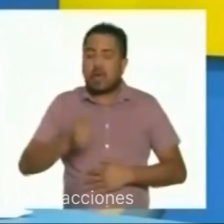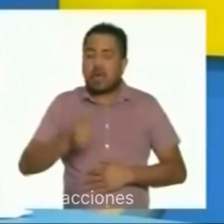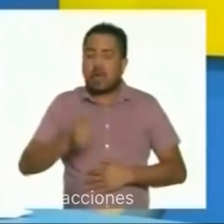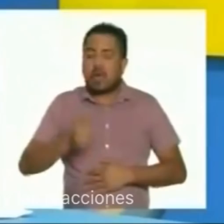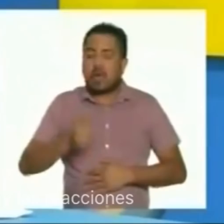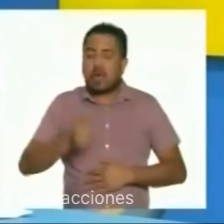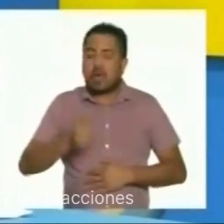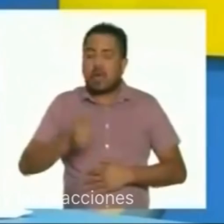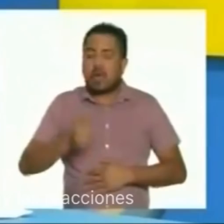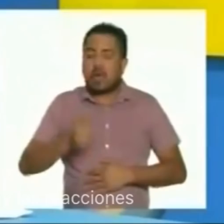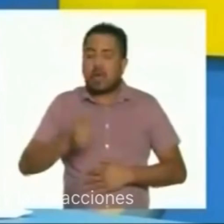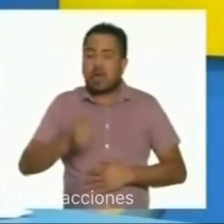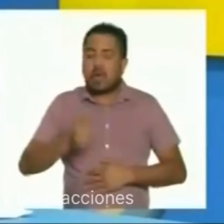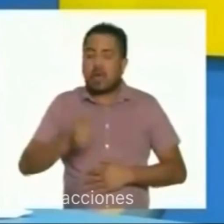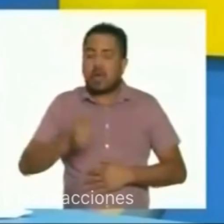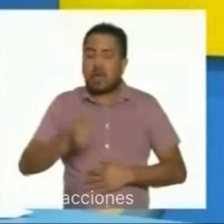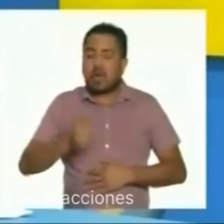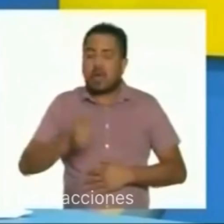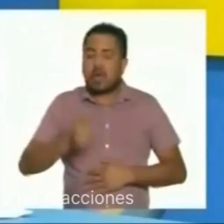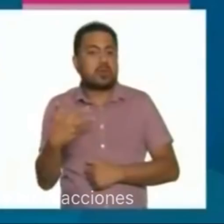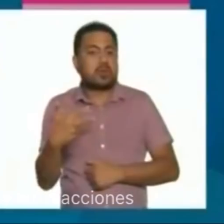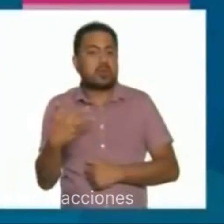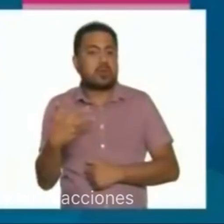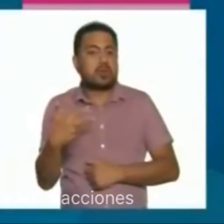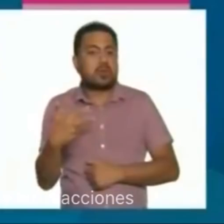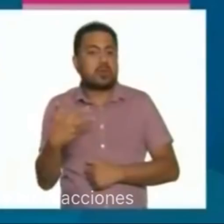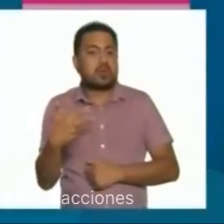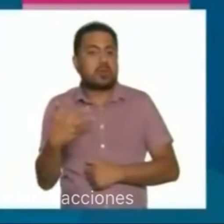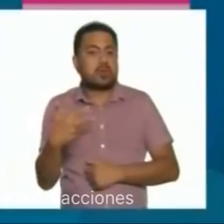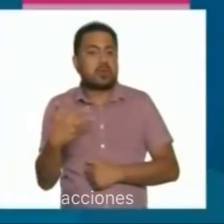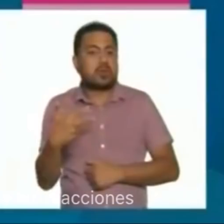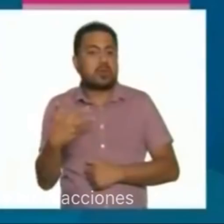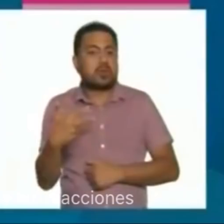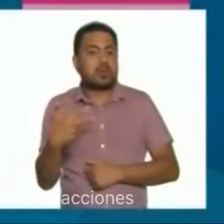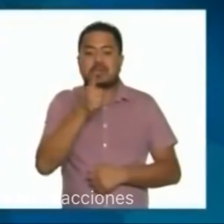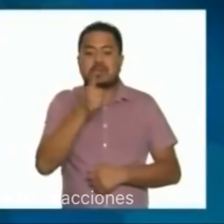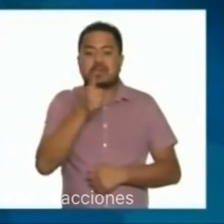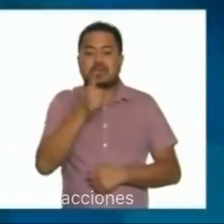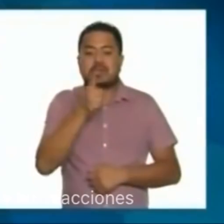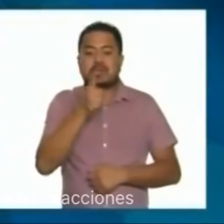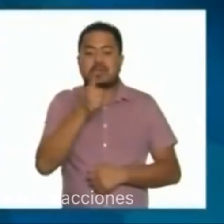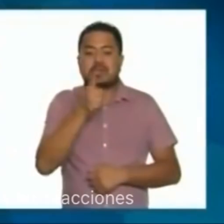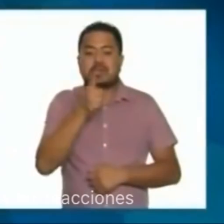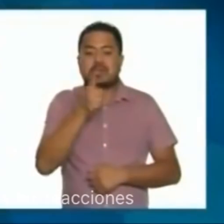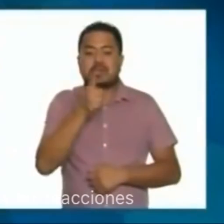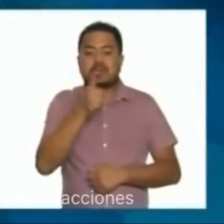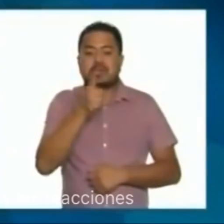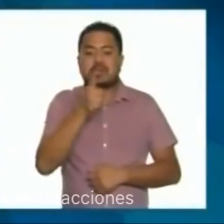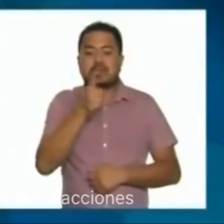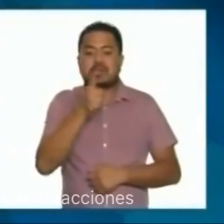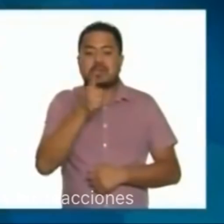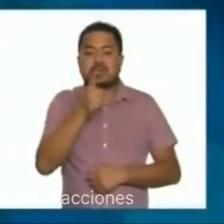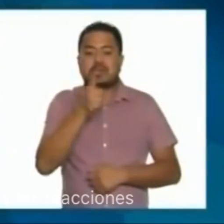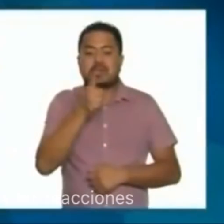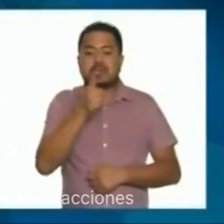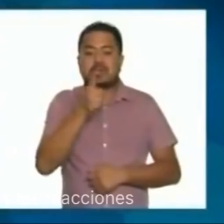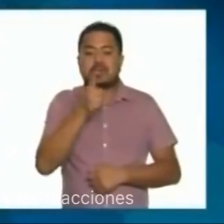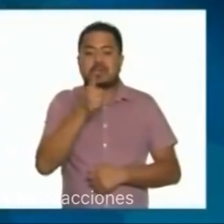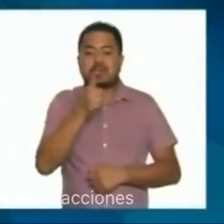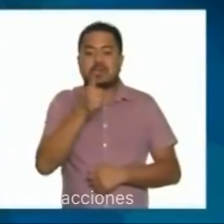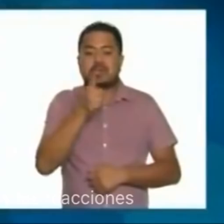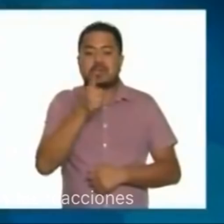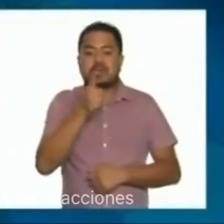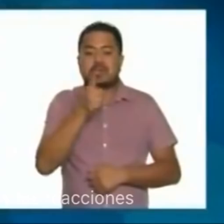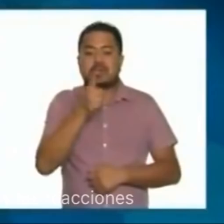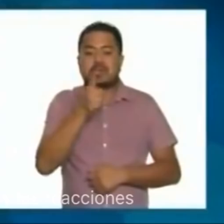tenemos preparado un concurso, vamos a necesitar la página 108 del libro de matemáticas. Si 1 kilogramo de plátano cuesta 8.50,